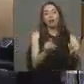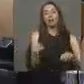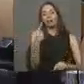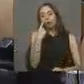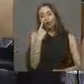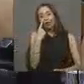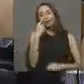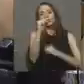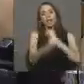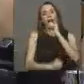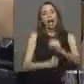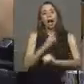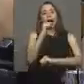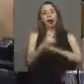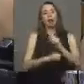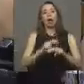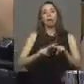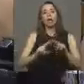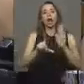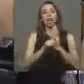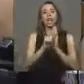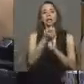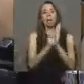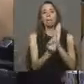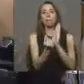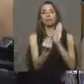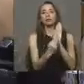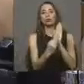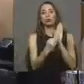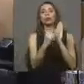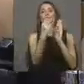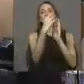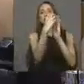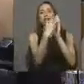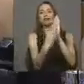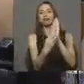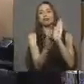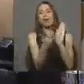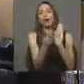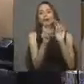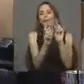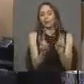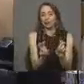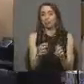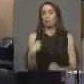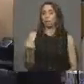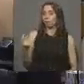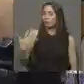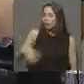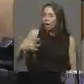año a año la ley de presupuestos de la Nación. Por eso, Presidente, yo valoro que se haya adoptado